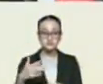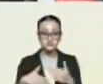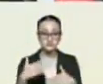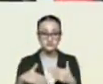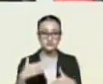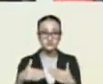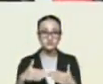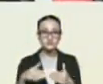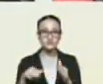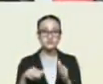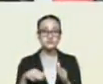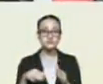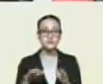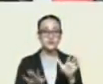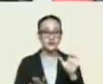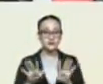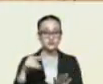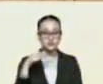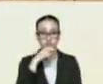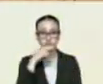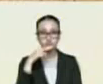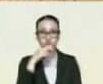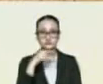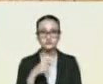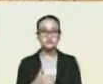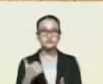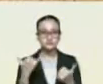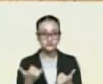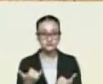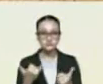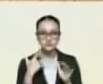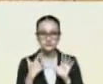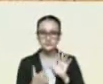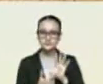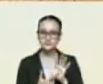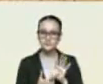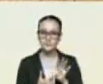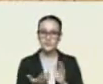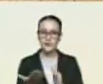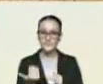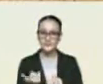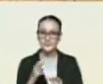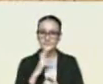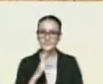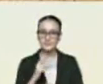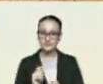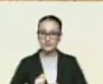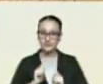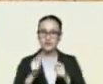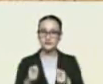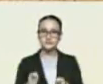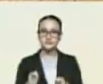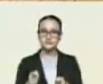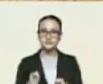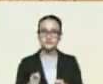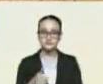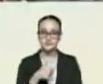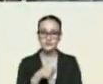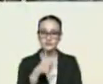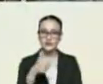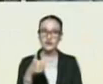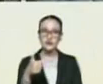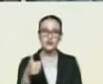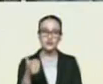proceso electoral del 15 de octubre. Aquí está lo que se solicitó y aquí está lo que se entregó y lo que cada